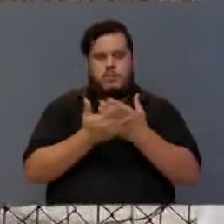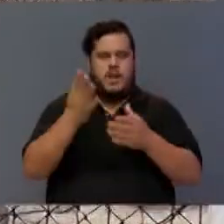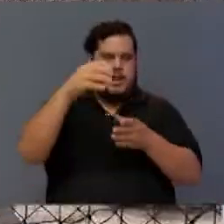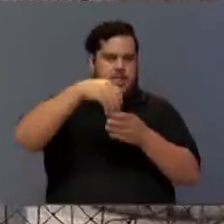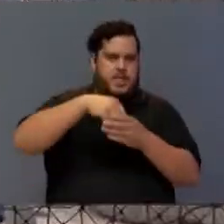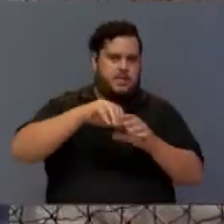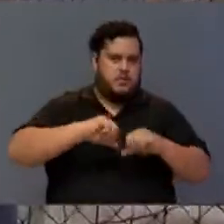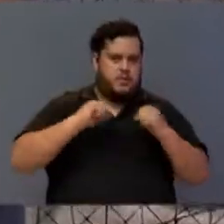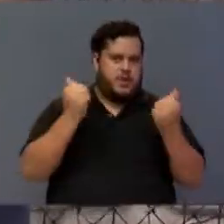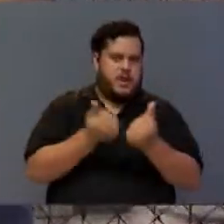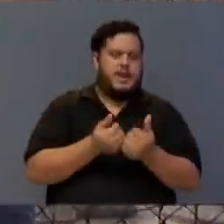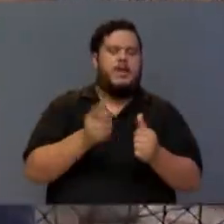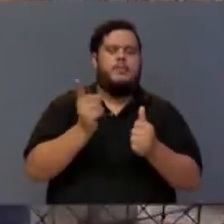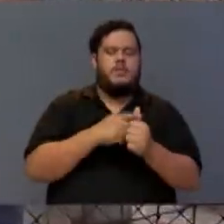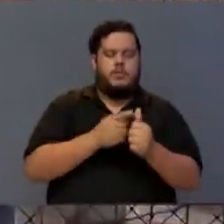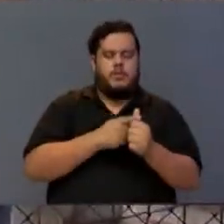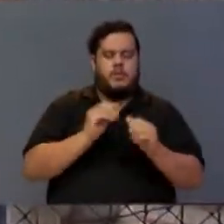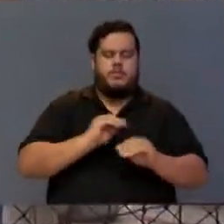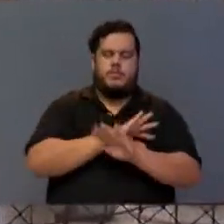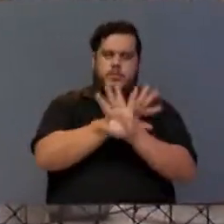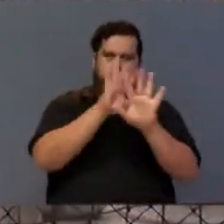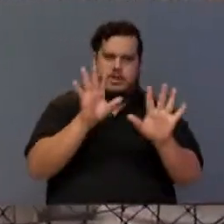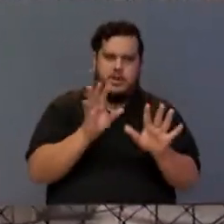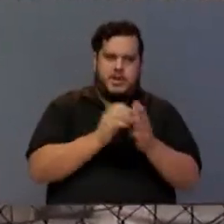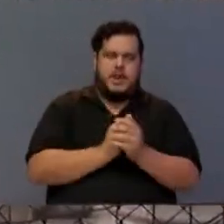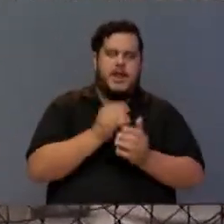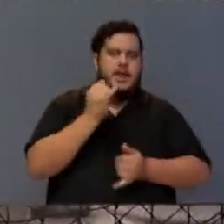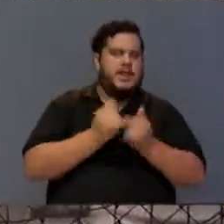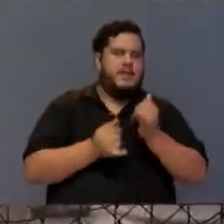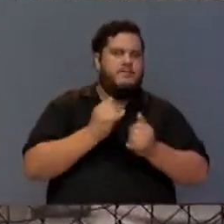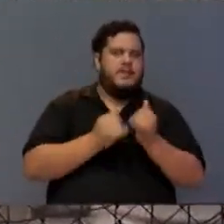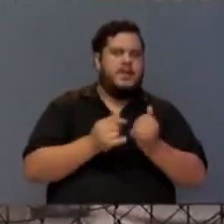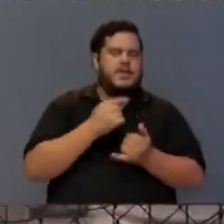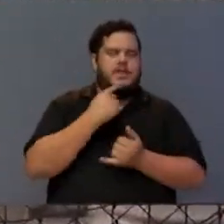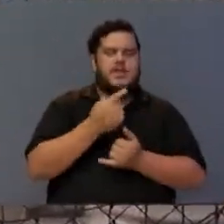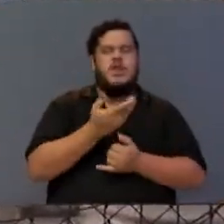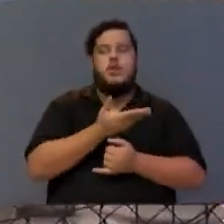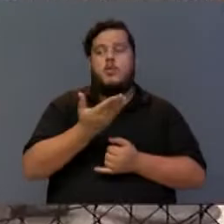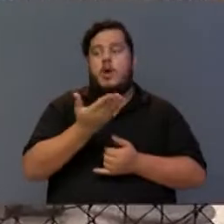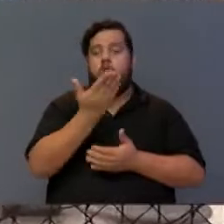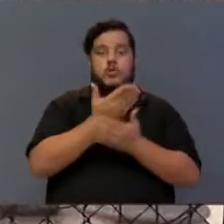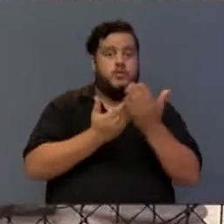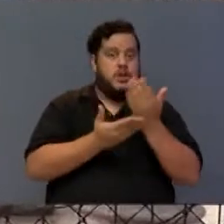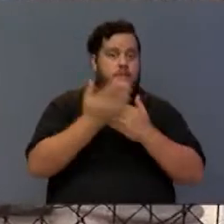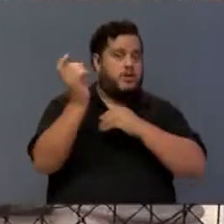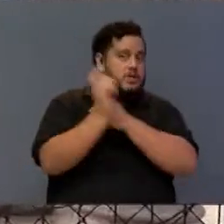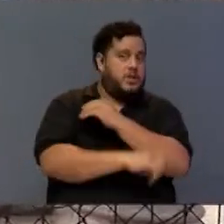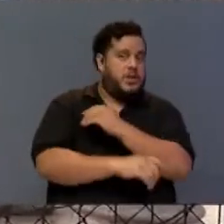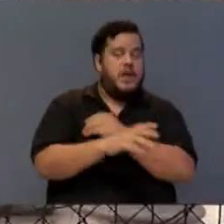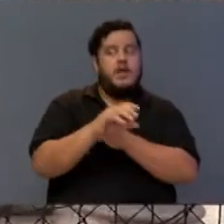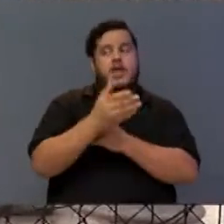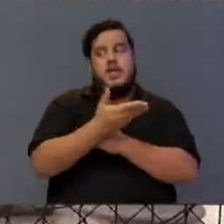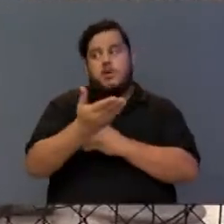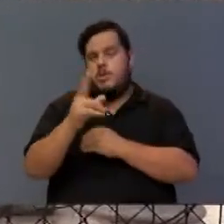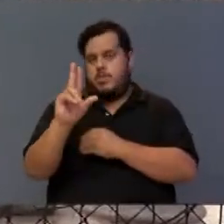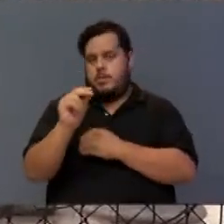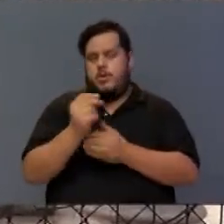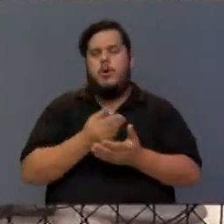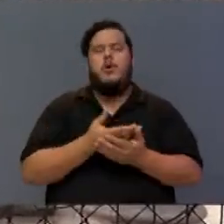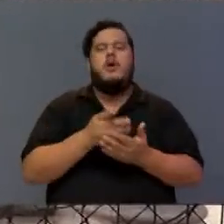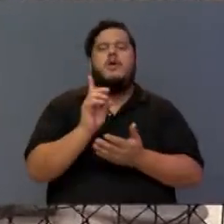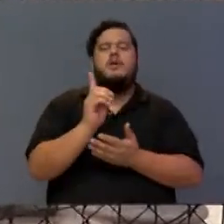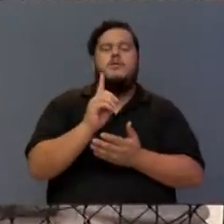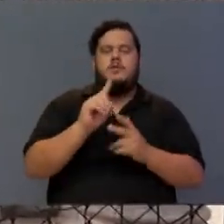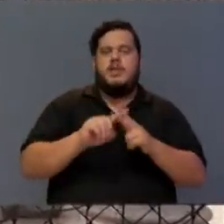todo vamos a aclarar que con el fin es determinar cuándo es una mano sancionable y cuando no y también donde